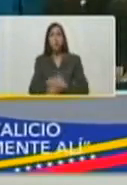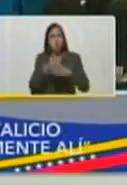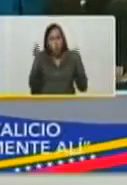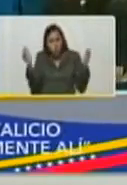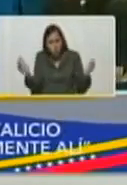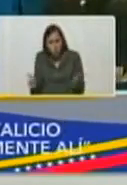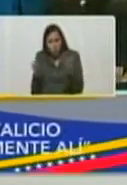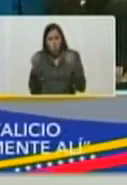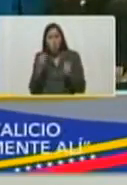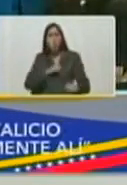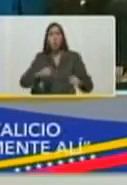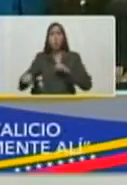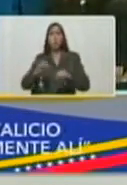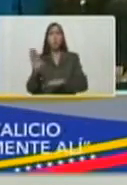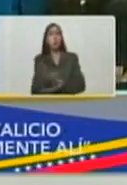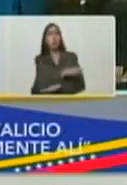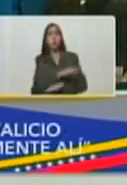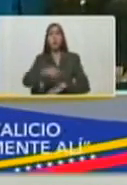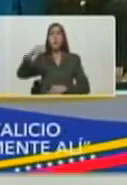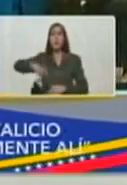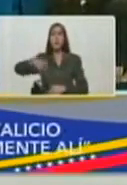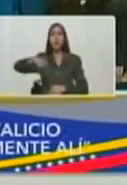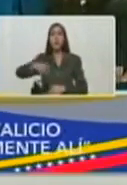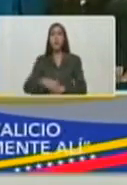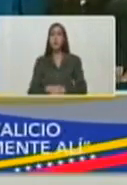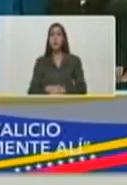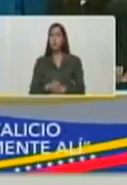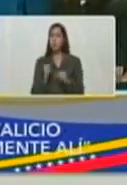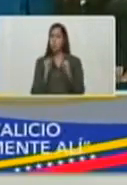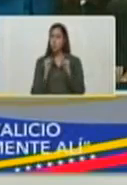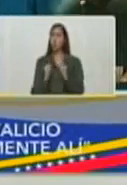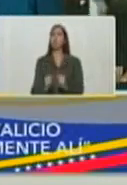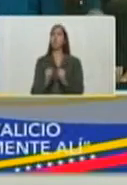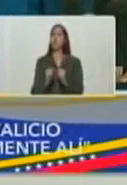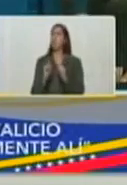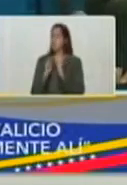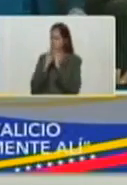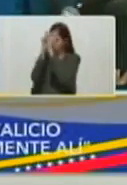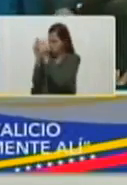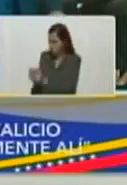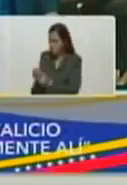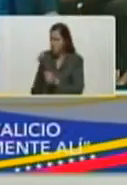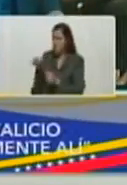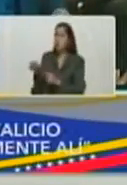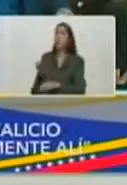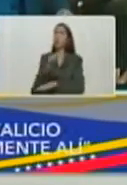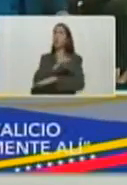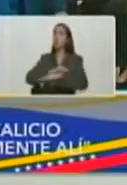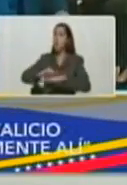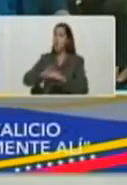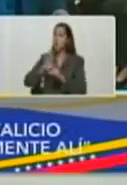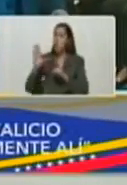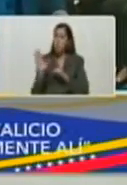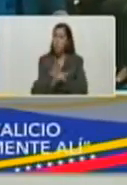el movimiento de la canción necesaria. Con mucha fuerza, Ernesto, te encargo a ti. Como ministro de